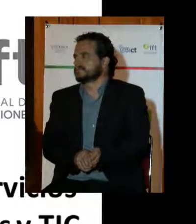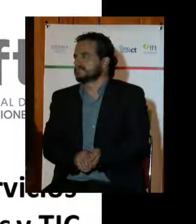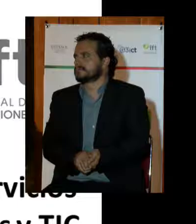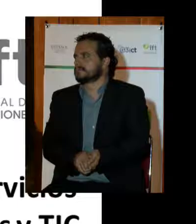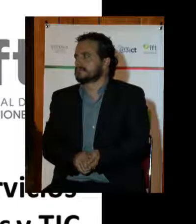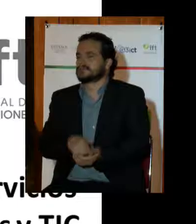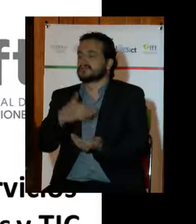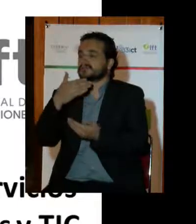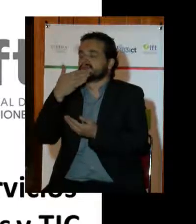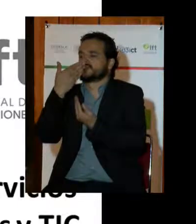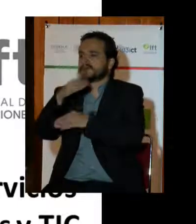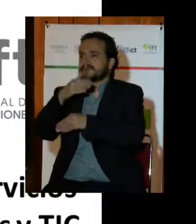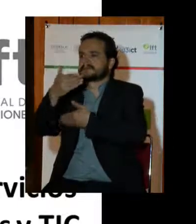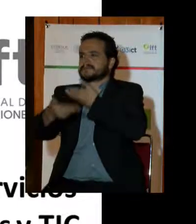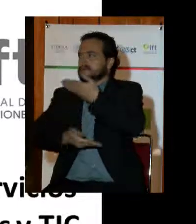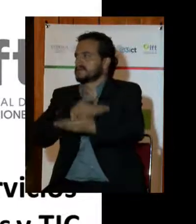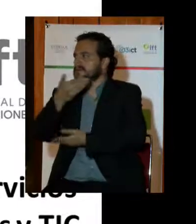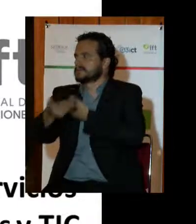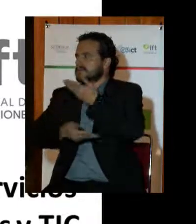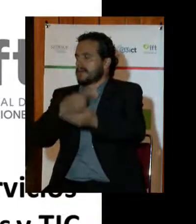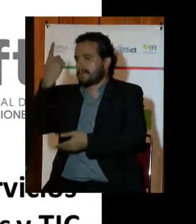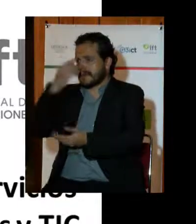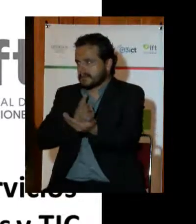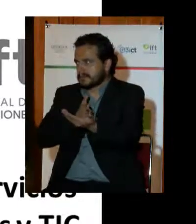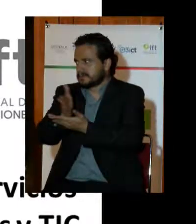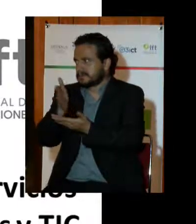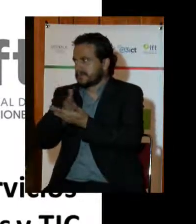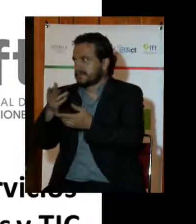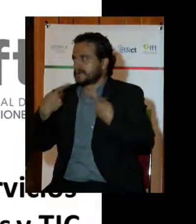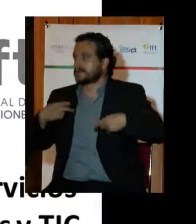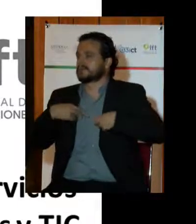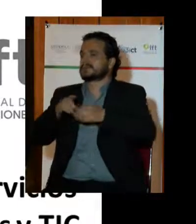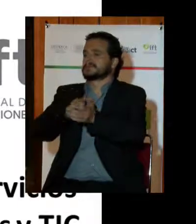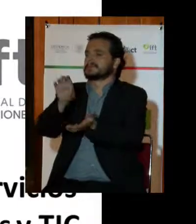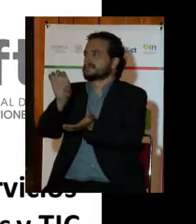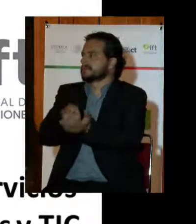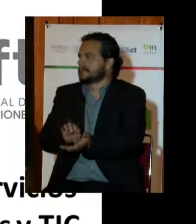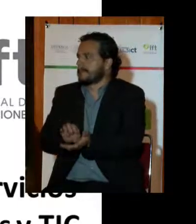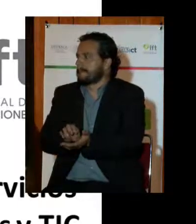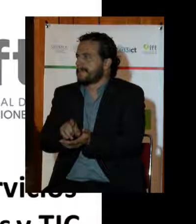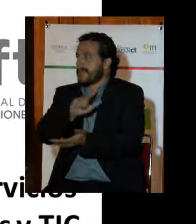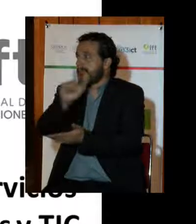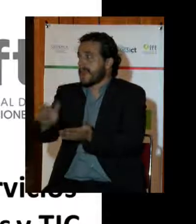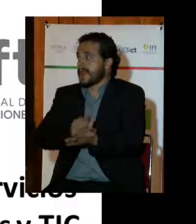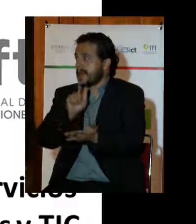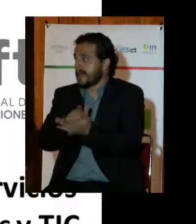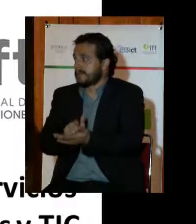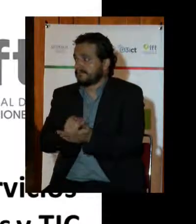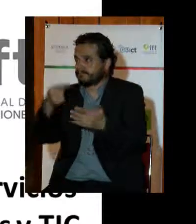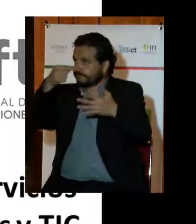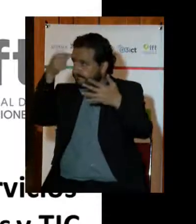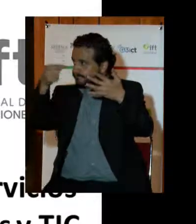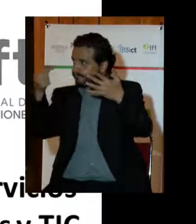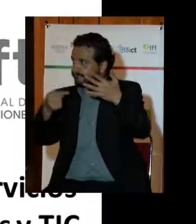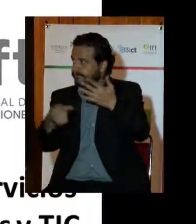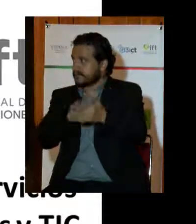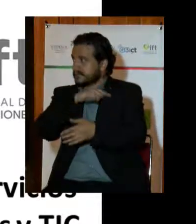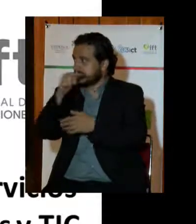telecomunicaciones para que sean accesibles para personas con discapacidad. Unos lineamientos que ordena nuestra ley, pero